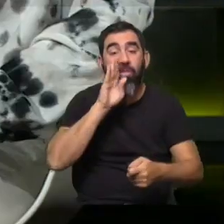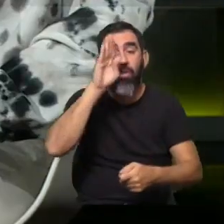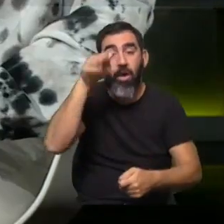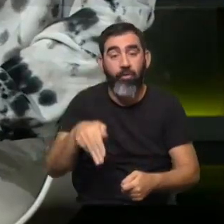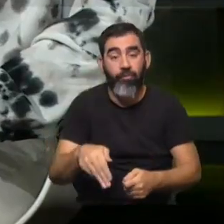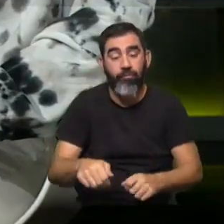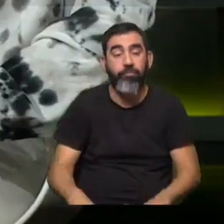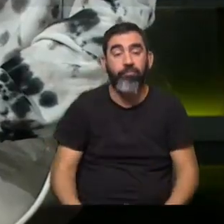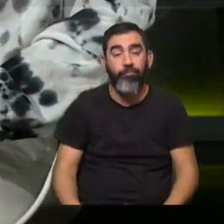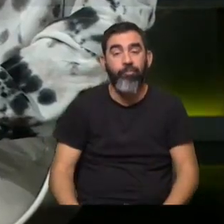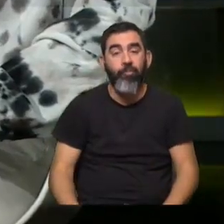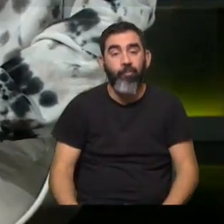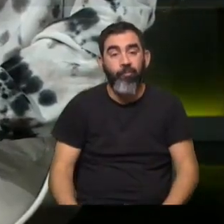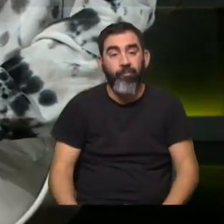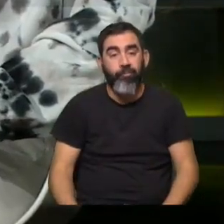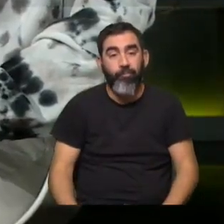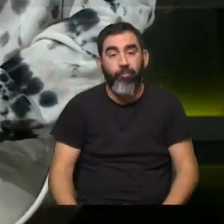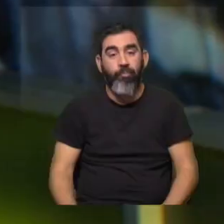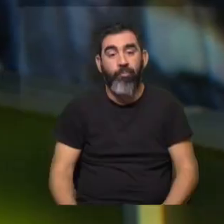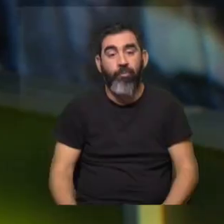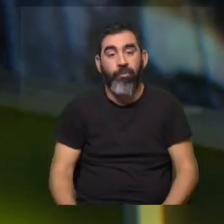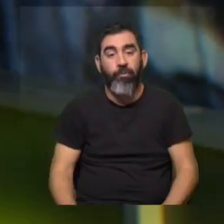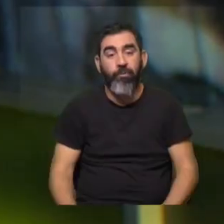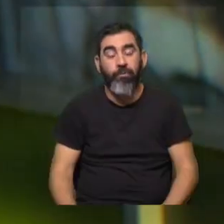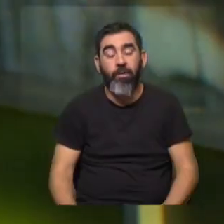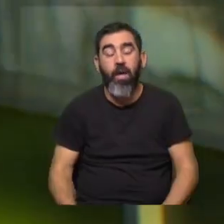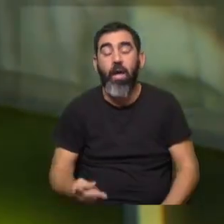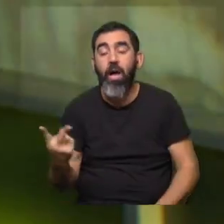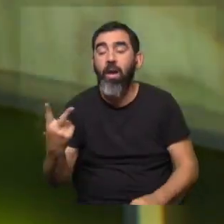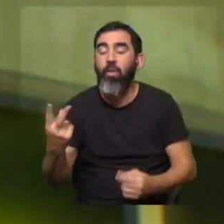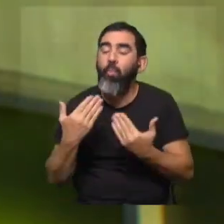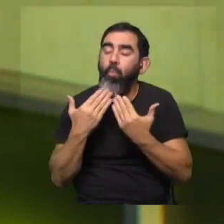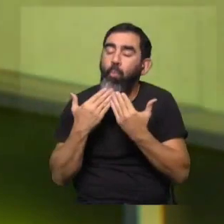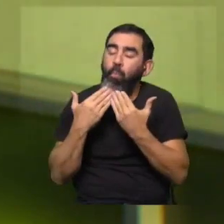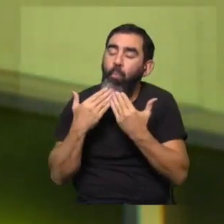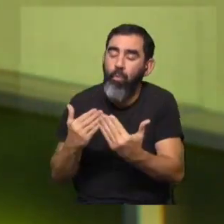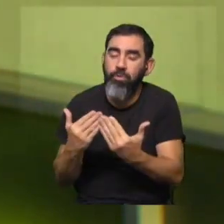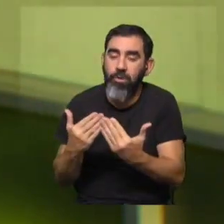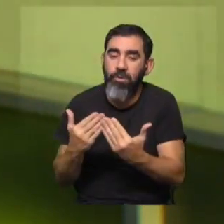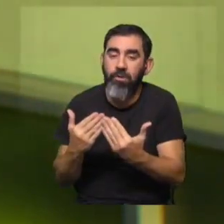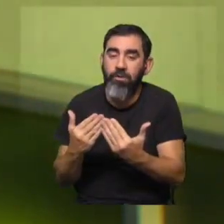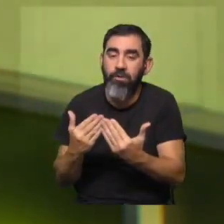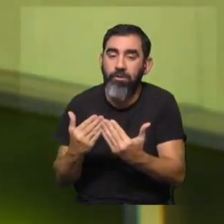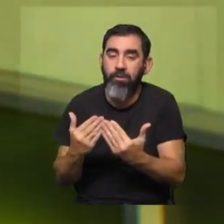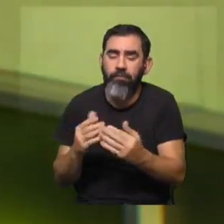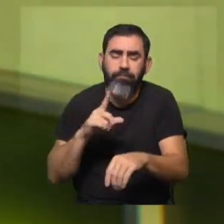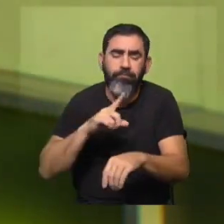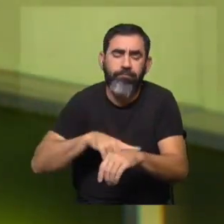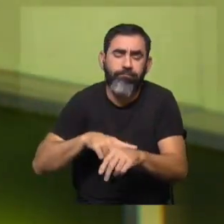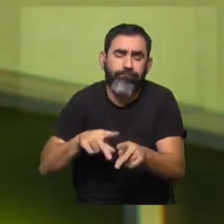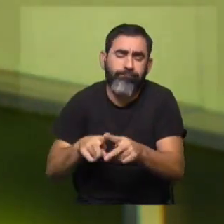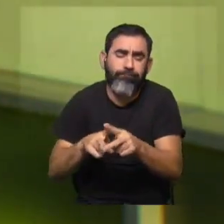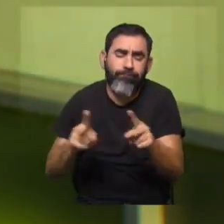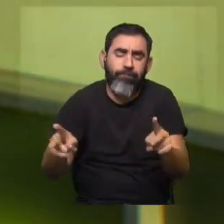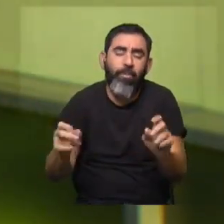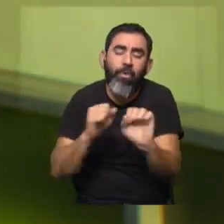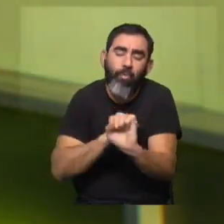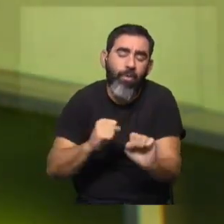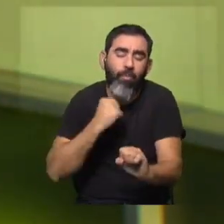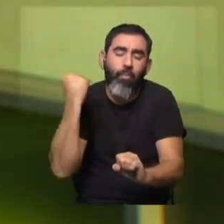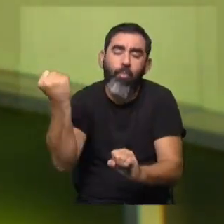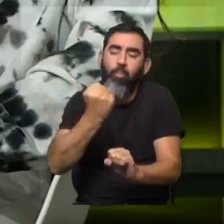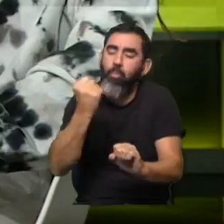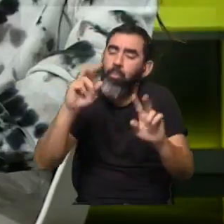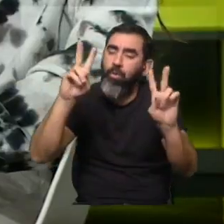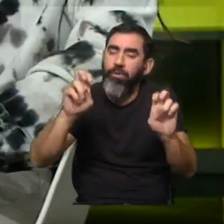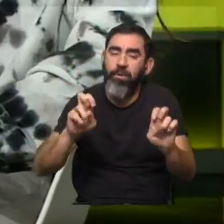fotos Sí. del diario El Exacto. País, sí, tal Perfecto. cual. no te preocupes. Alexandra Cravino, Nadia, vos nos recontra pasamos de tiempo en el programa, pero no podíamos dejar a ningún felino